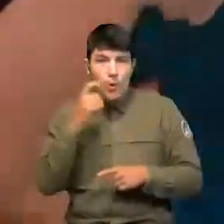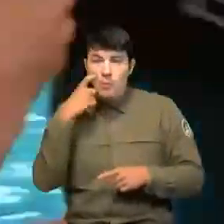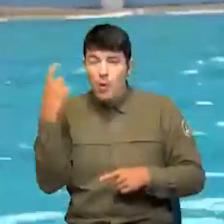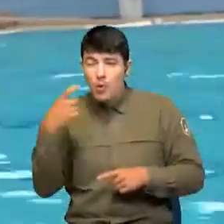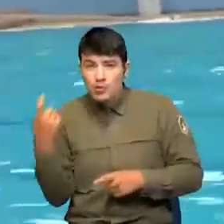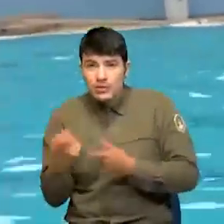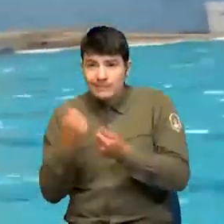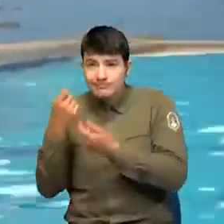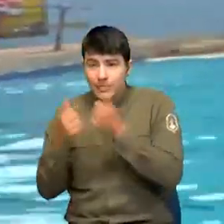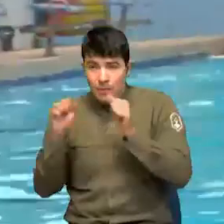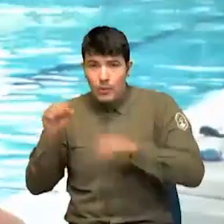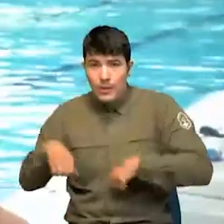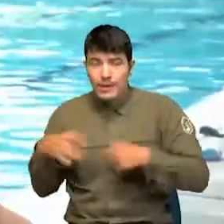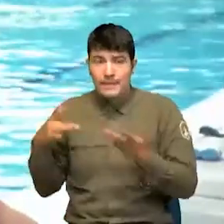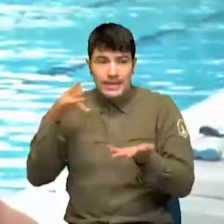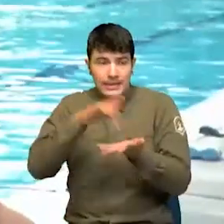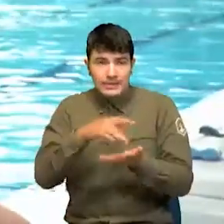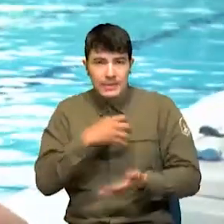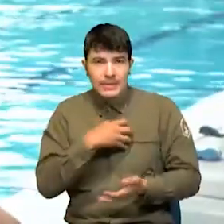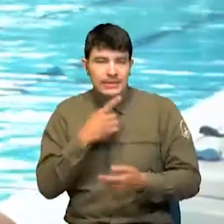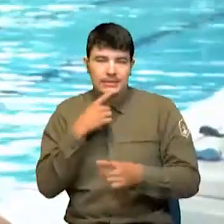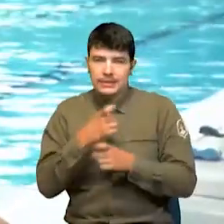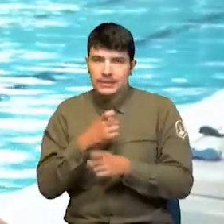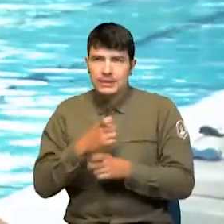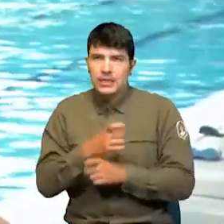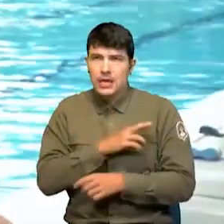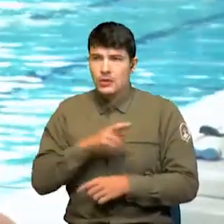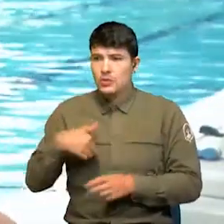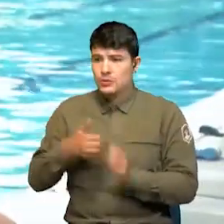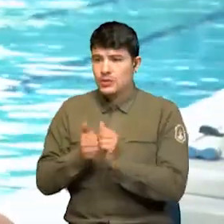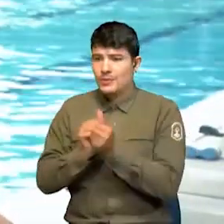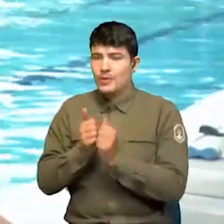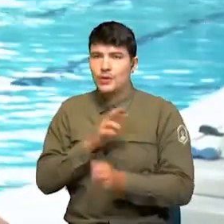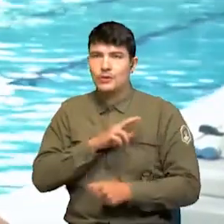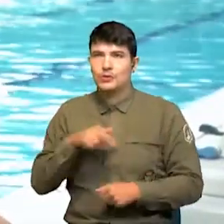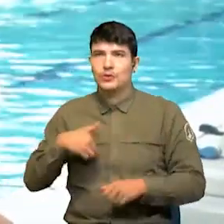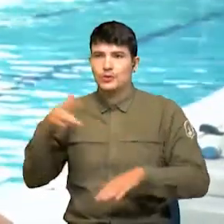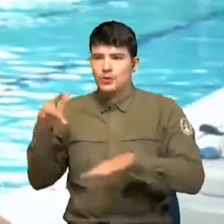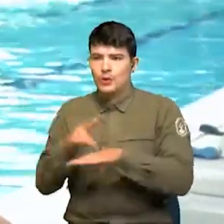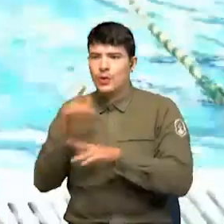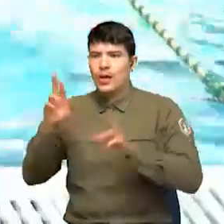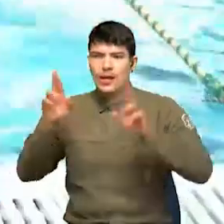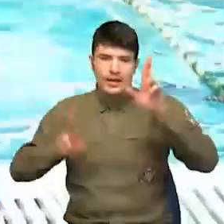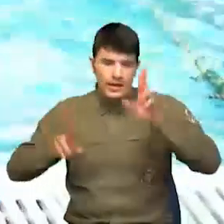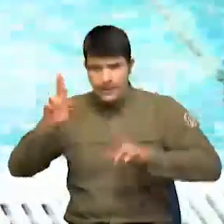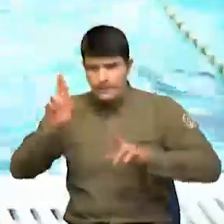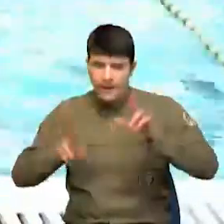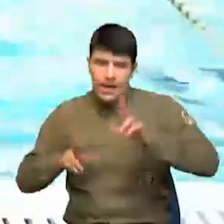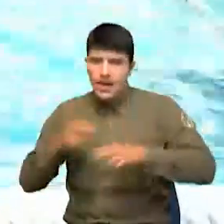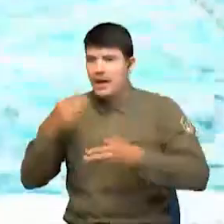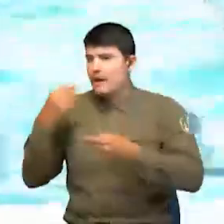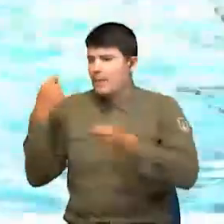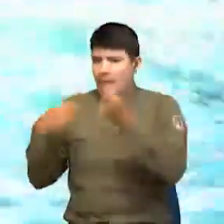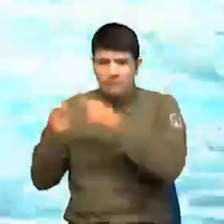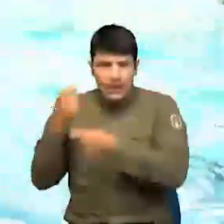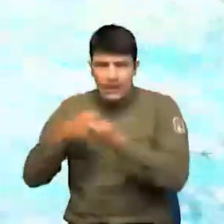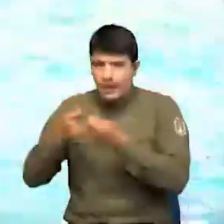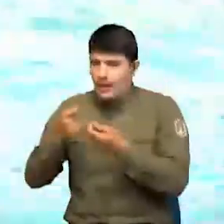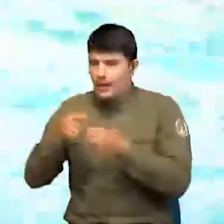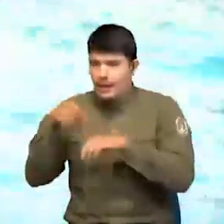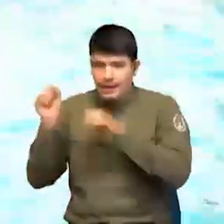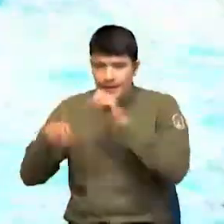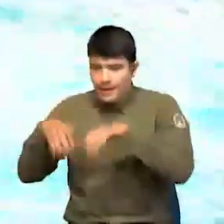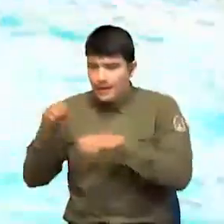principal obstáculo. Pues como tal, o sea, a nosotros nos ha tocado con rifas, mutes, pues como tal,